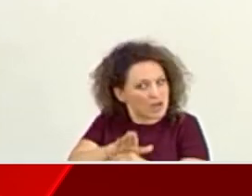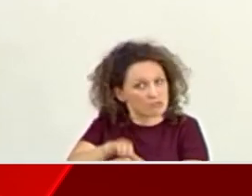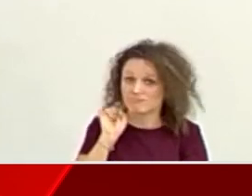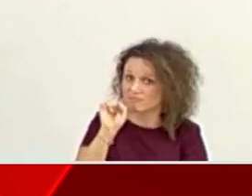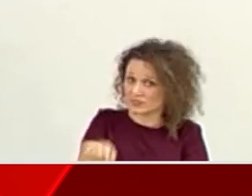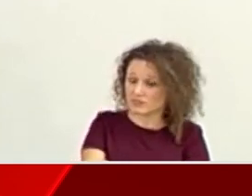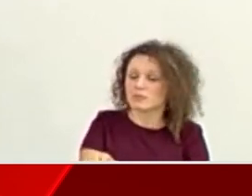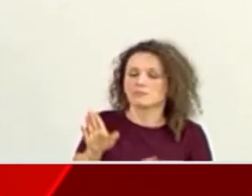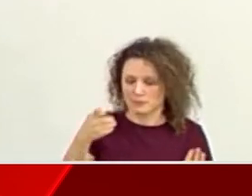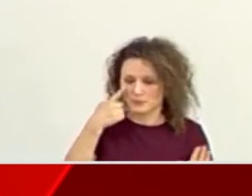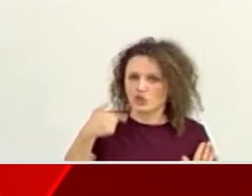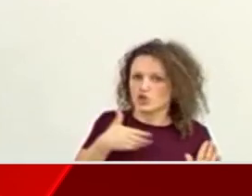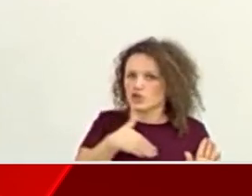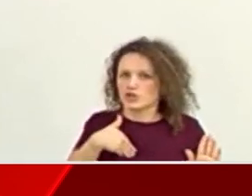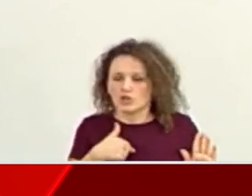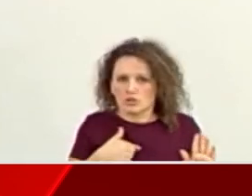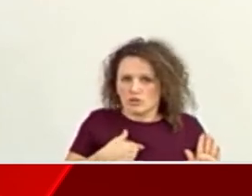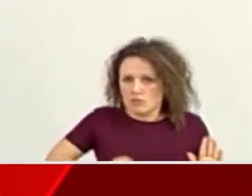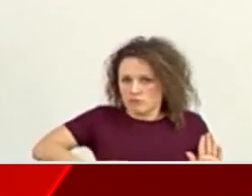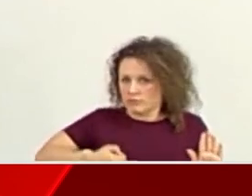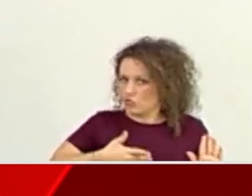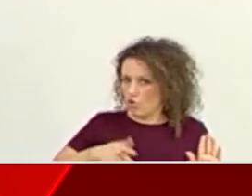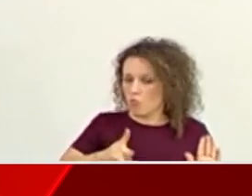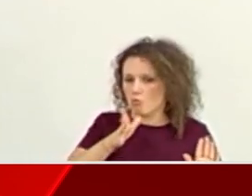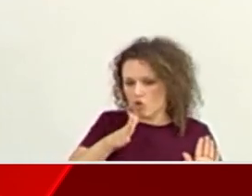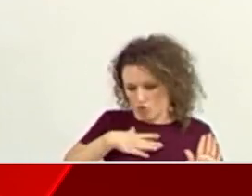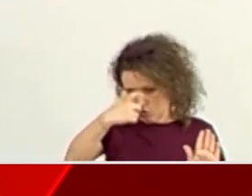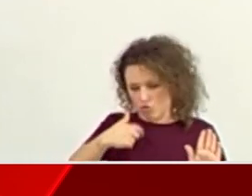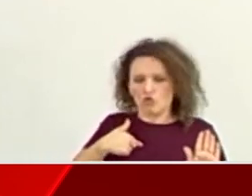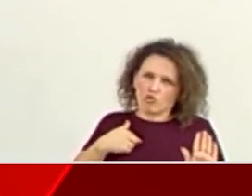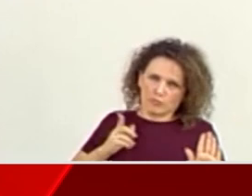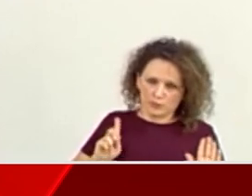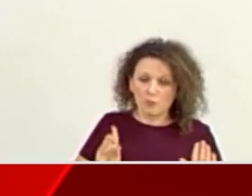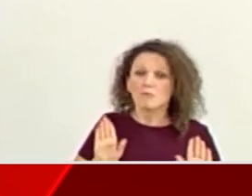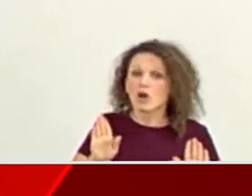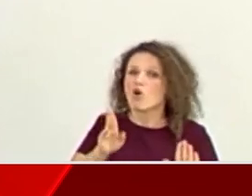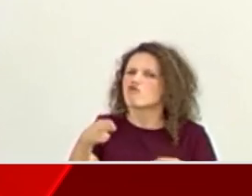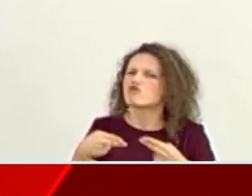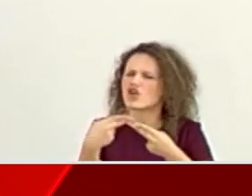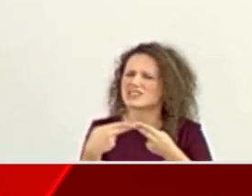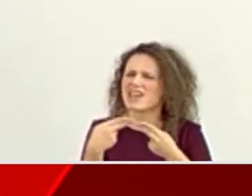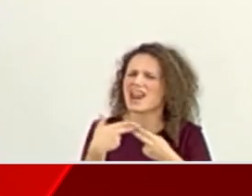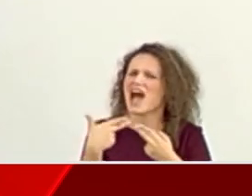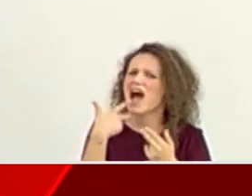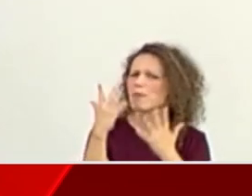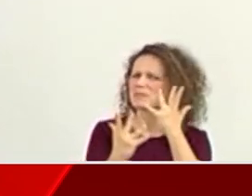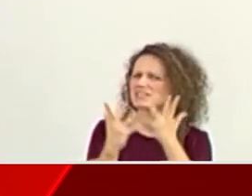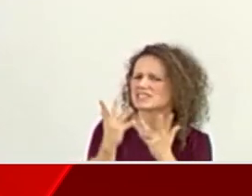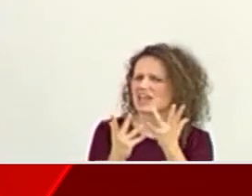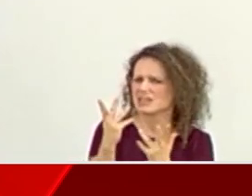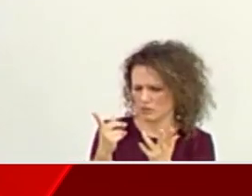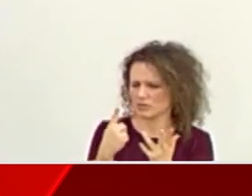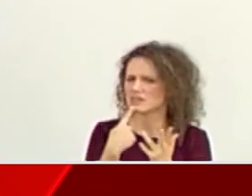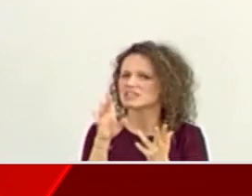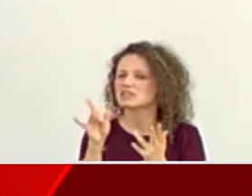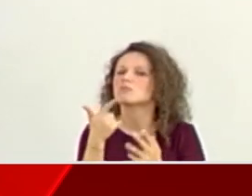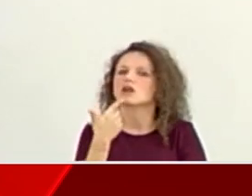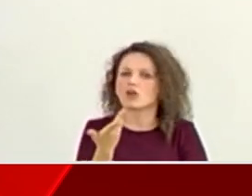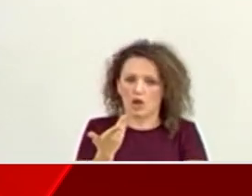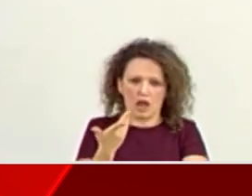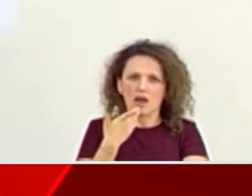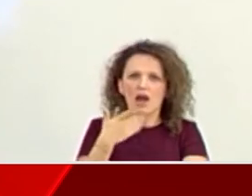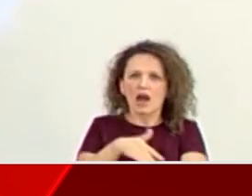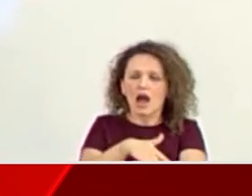forrado, llamando hemofílicos a la gente del barrio de Salamanca, que hartos de la miseria que les está llevando